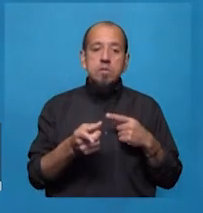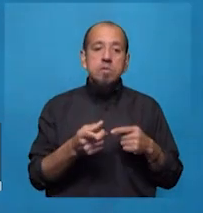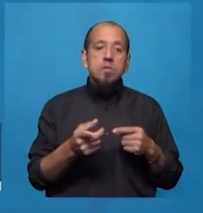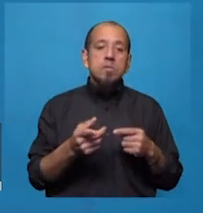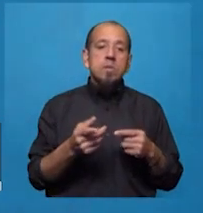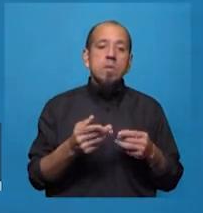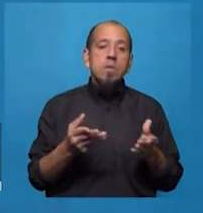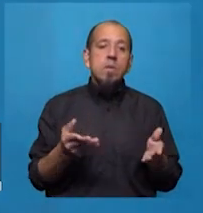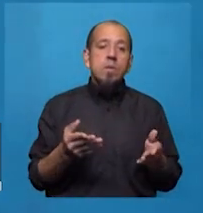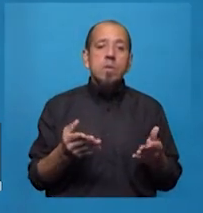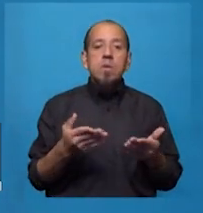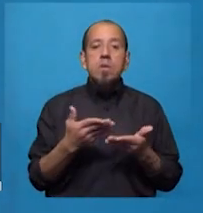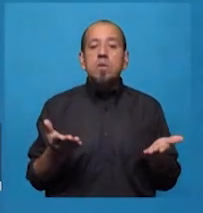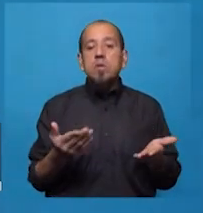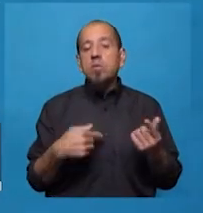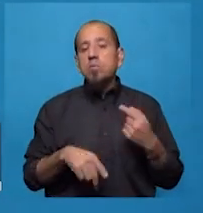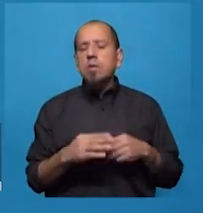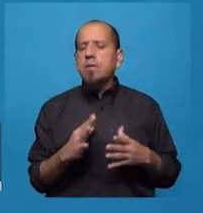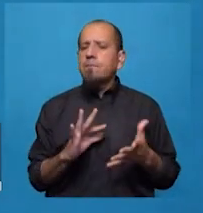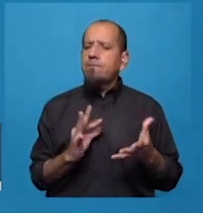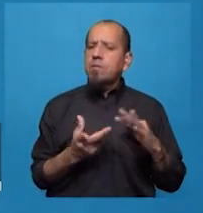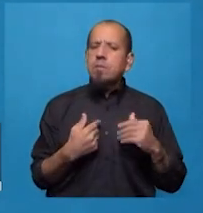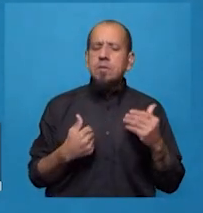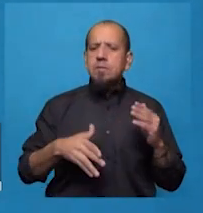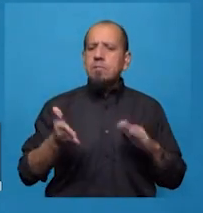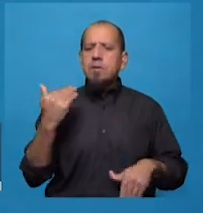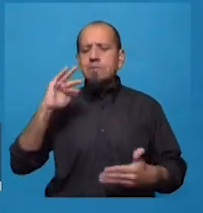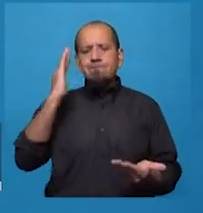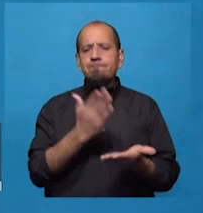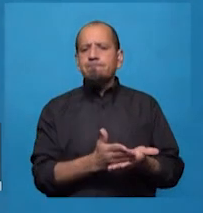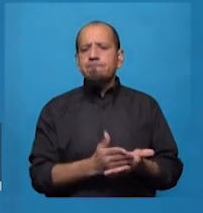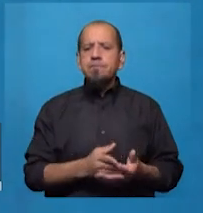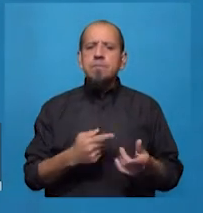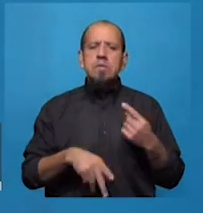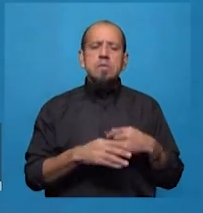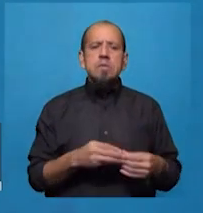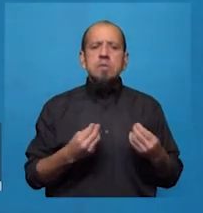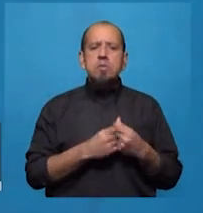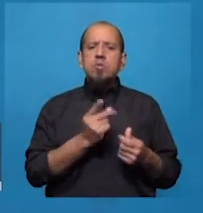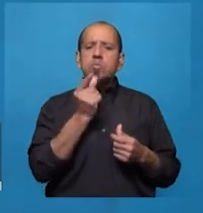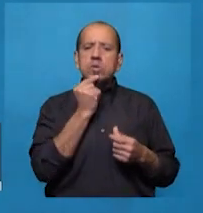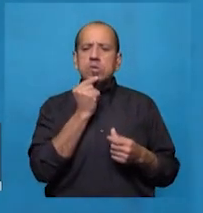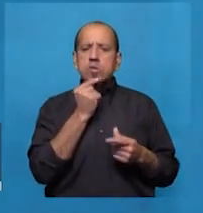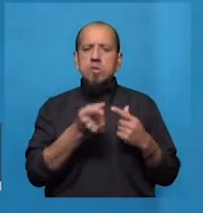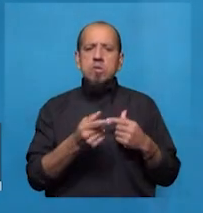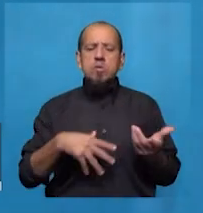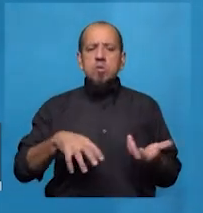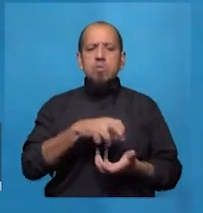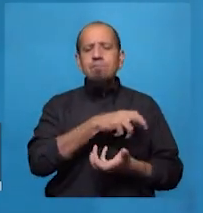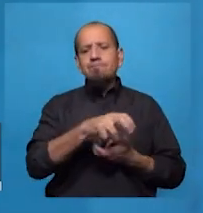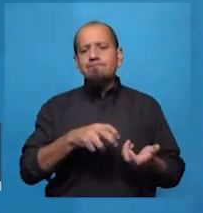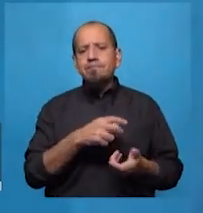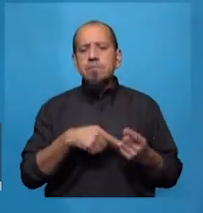evidentemente que es como un placebo digamos no más mano dura represión saturación policial con fuerza de choque en los barrios conflictivos